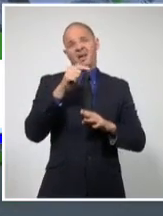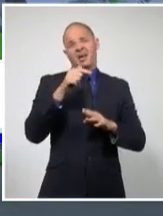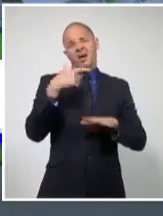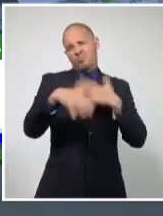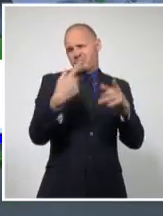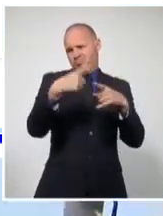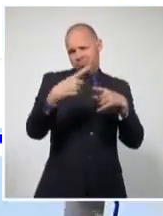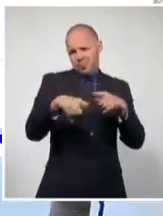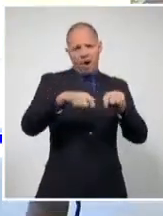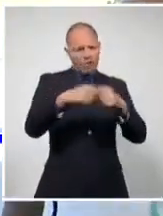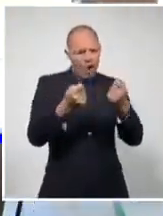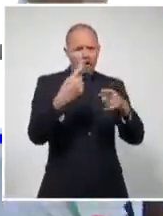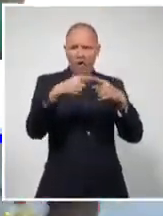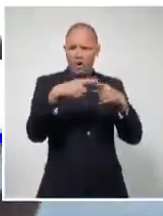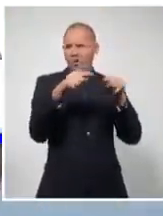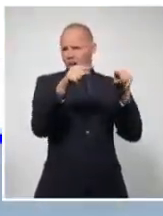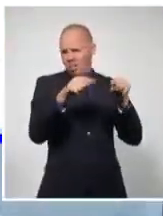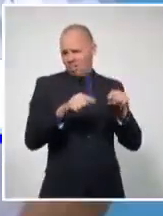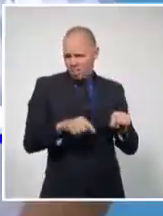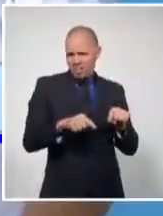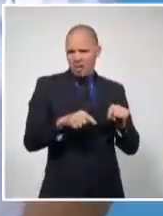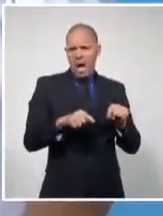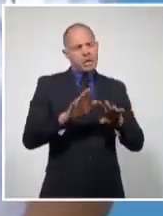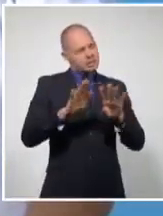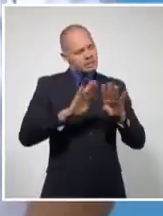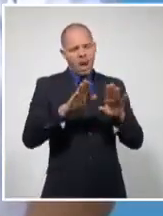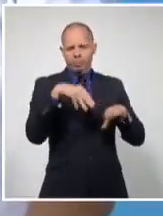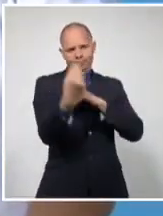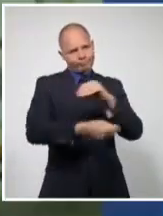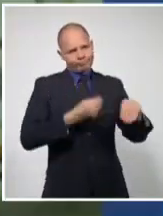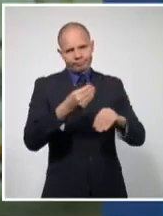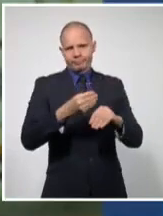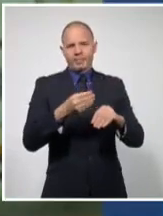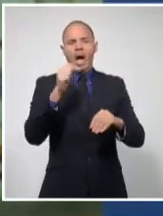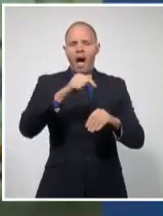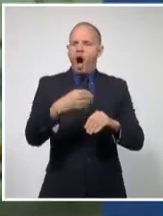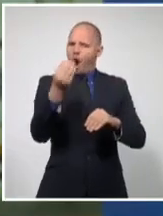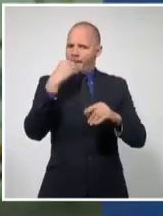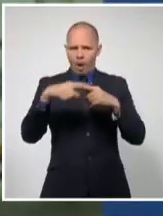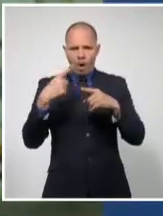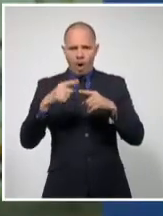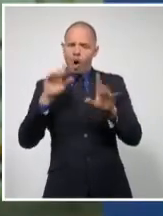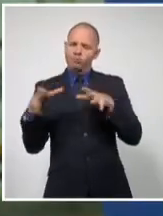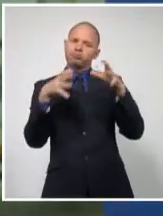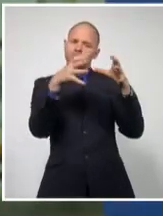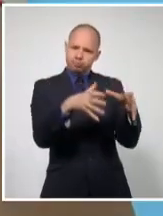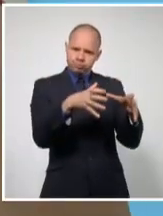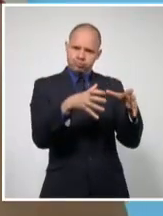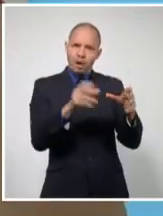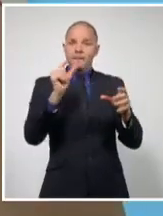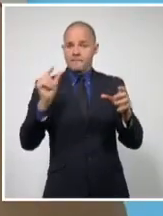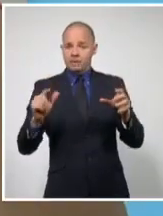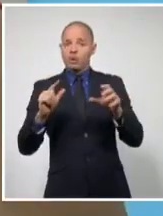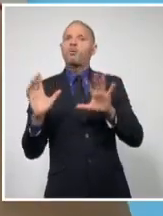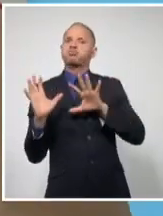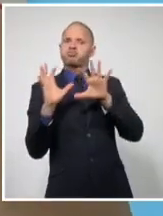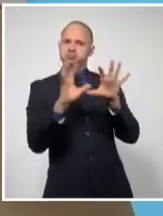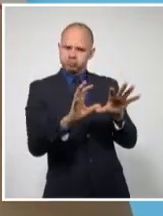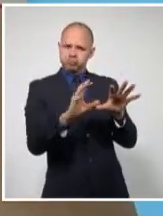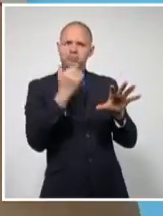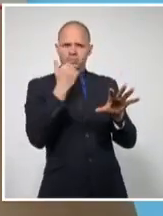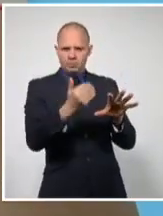y brindarle un servicio a la población para aliviar la concentración, el flujo de personas que existe en el Maravilla. Mientras más